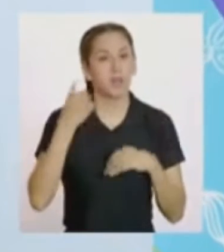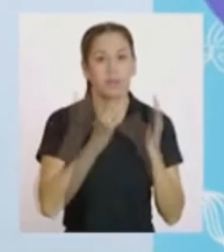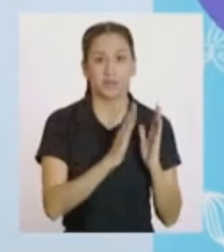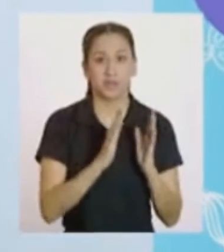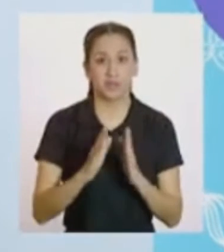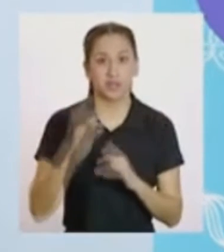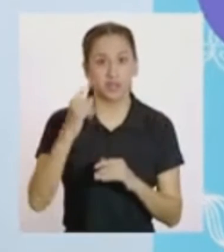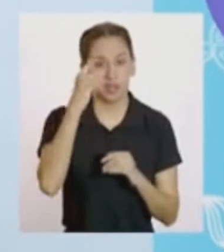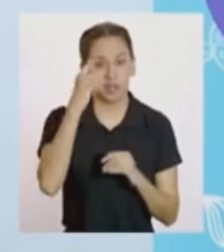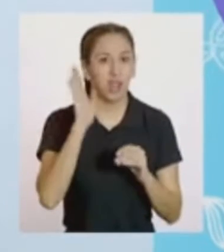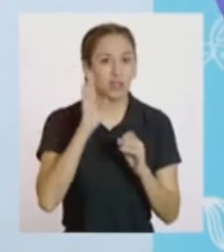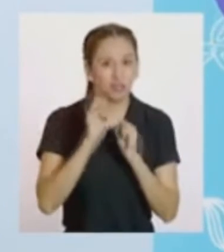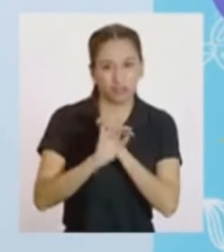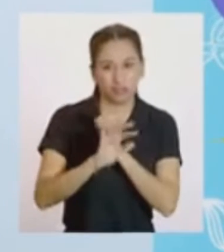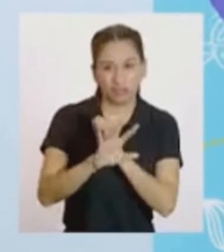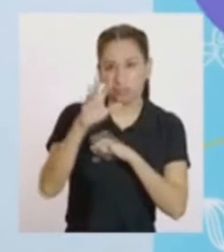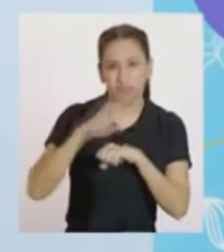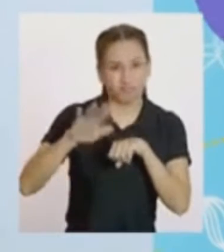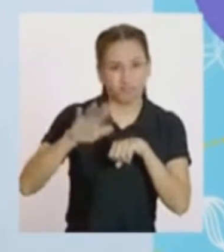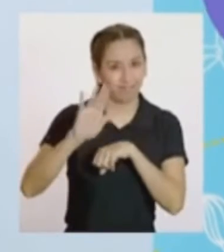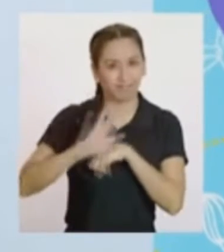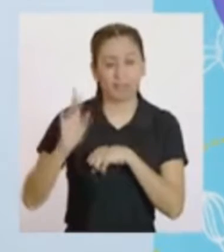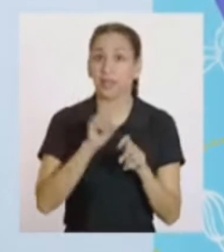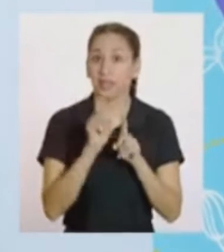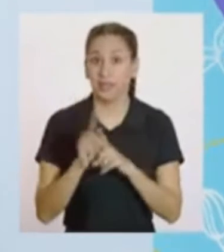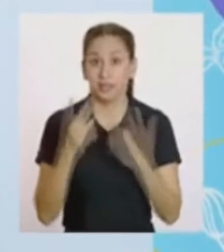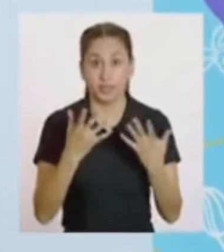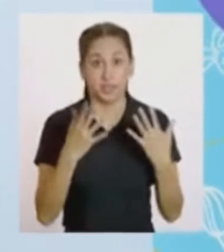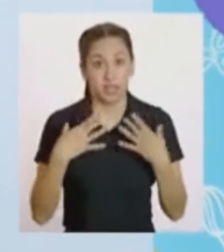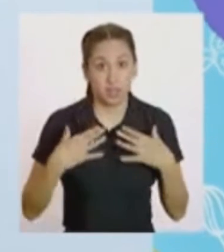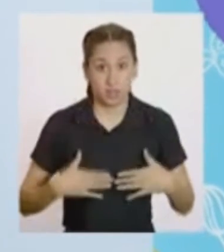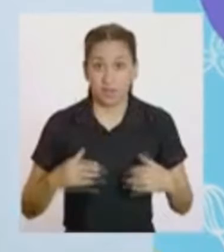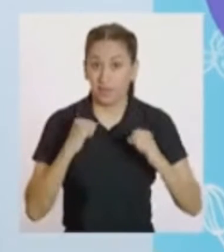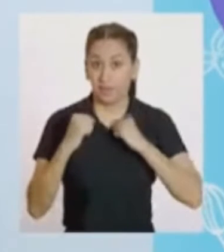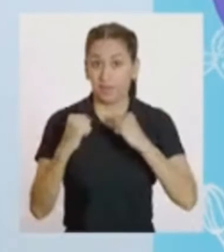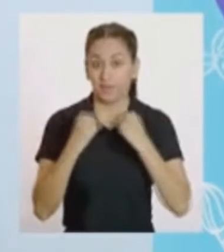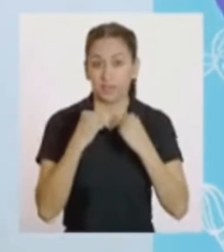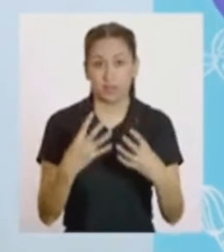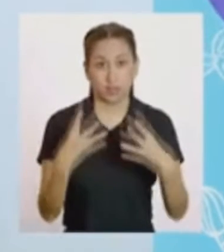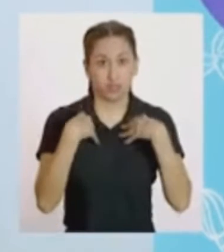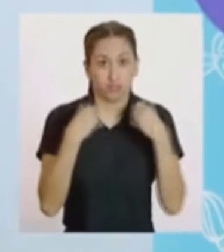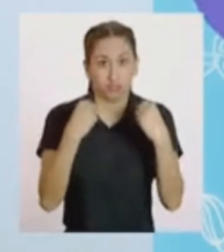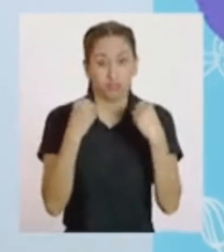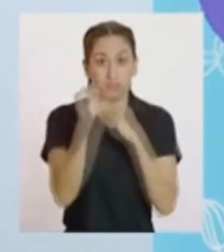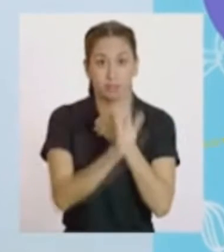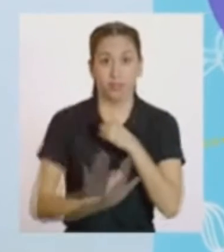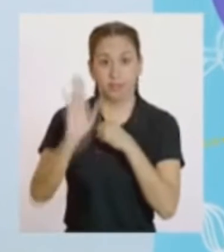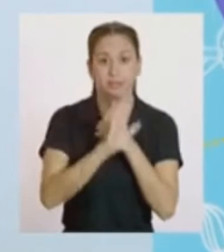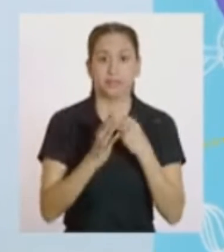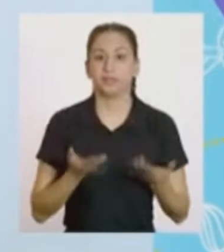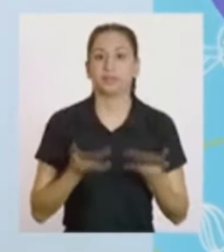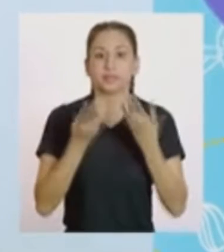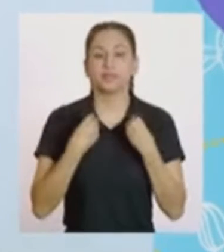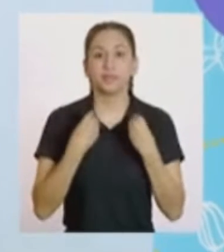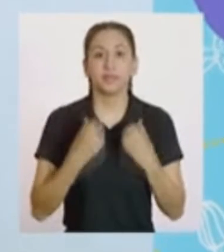mejor preparados para protegernos de gérmenes y bacterias. Y sin duda, la actividad física ha sumado al fortalecimiento de nuestras defensas,